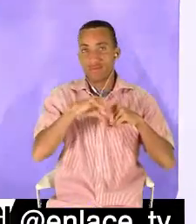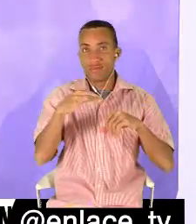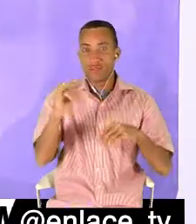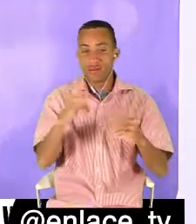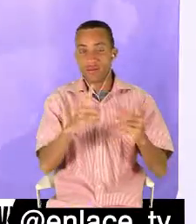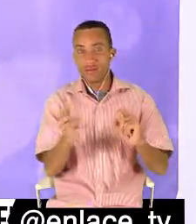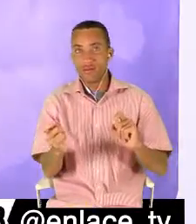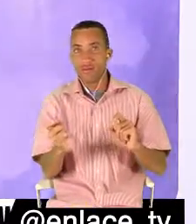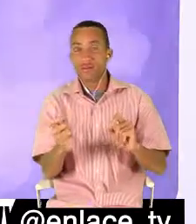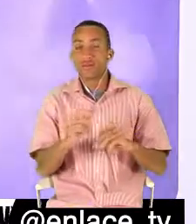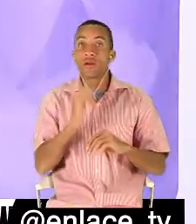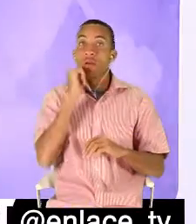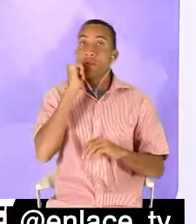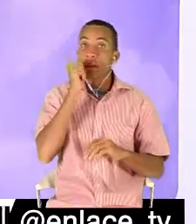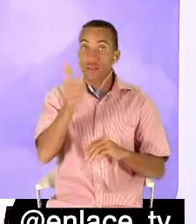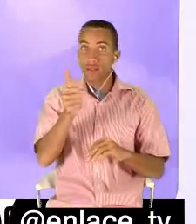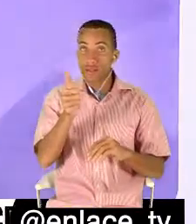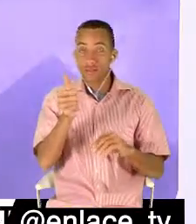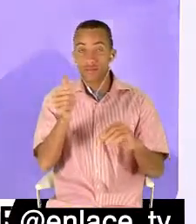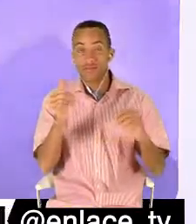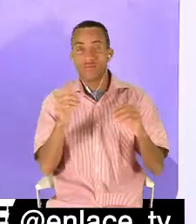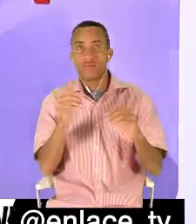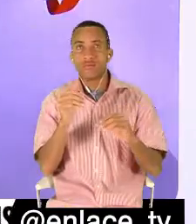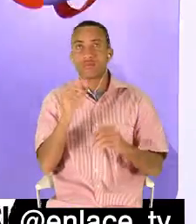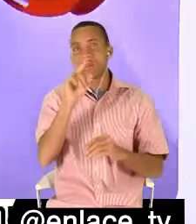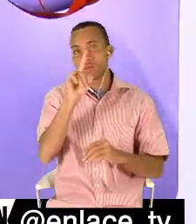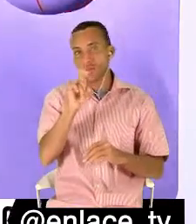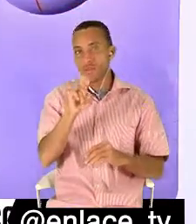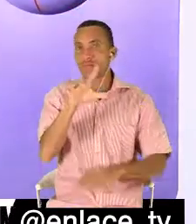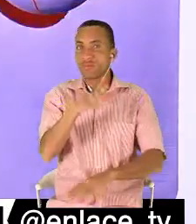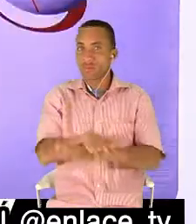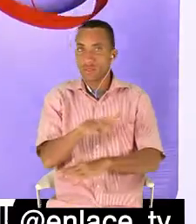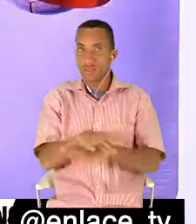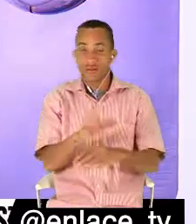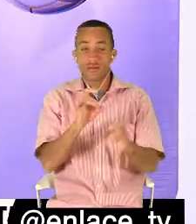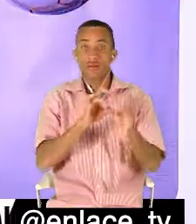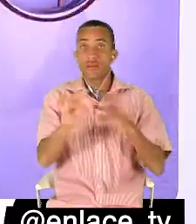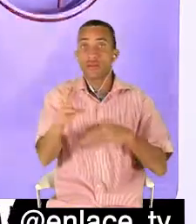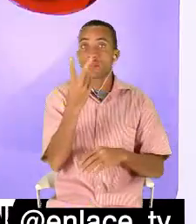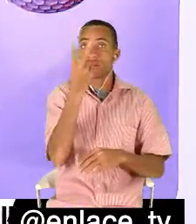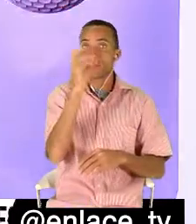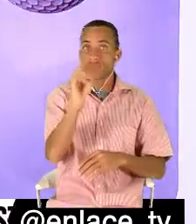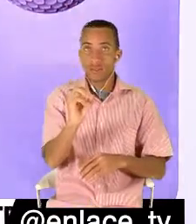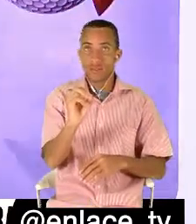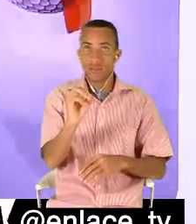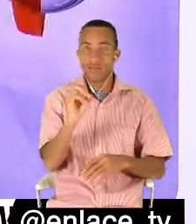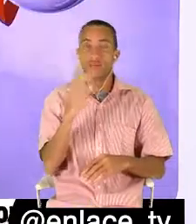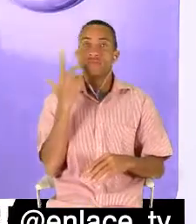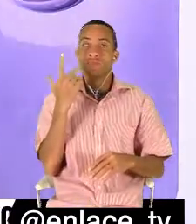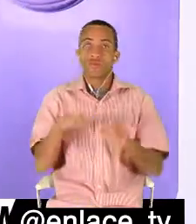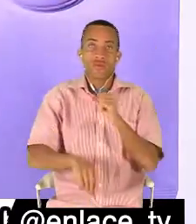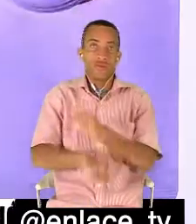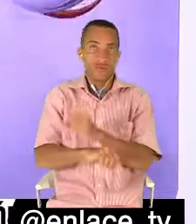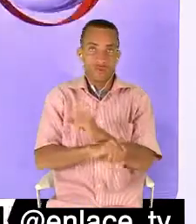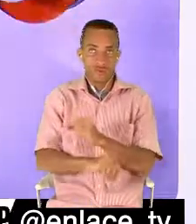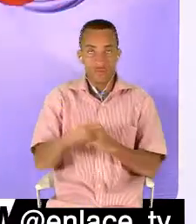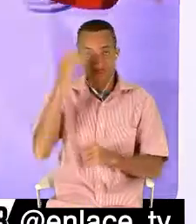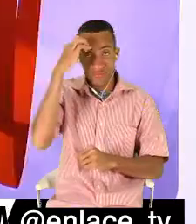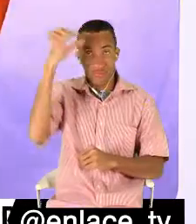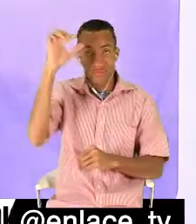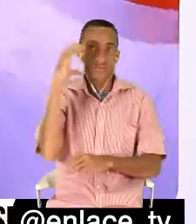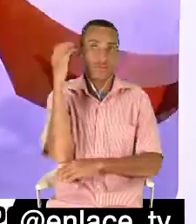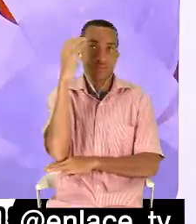para el compromiso mañana a partir de las 6:00 p.m, fecha número 20 del fútbol profesional colombiano. El equipo quedó concentrado